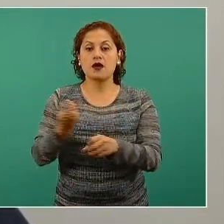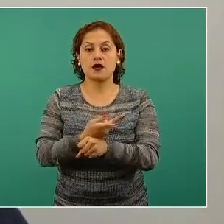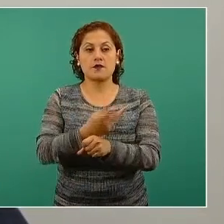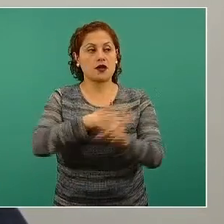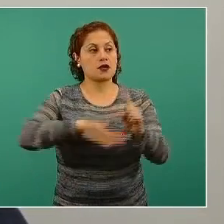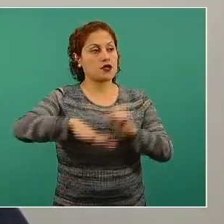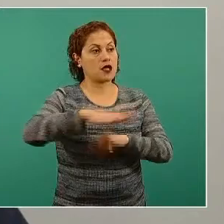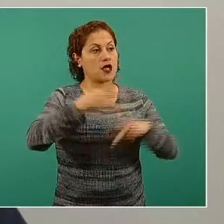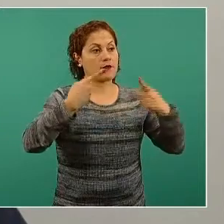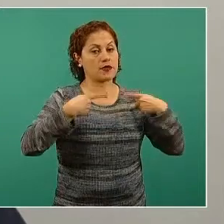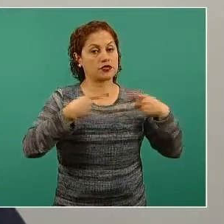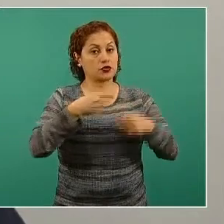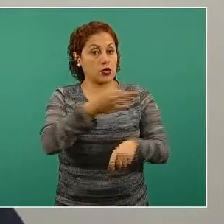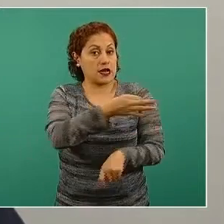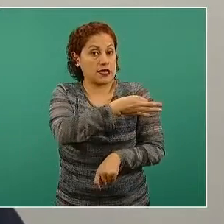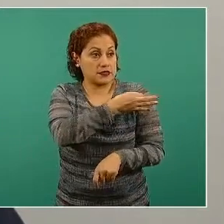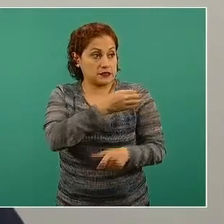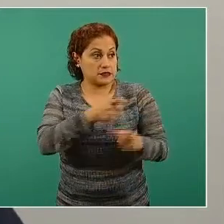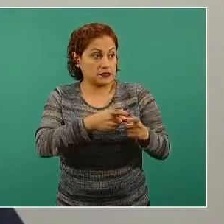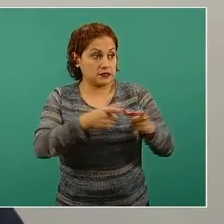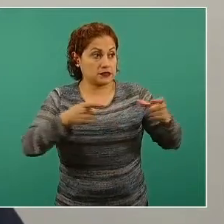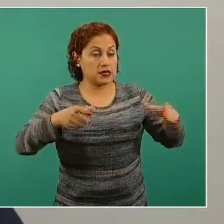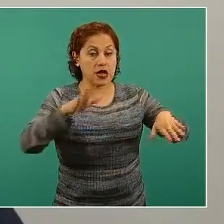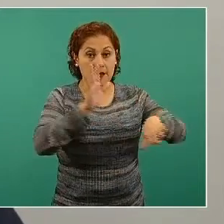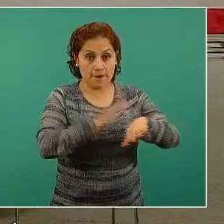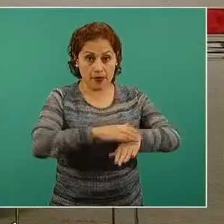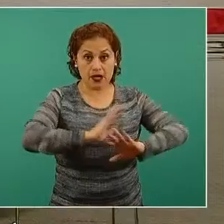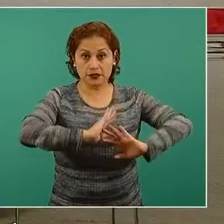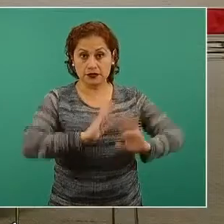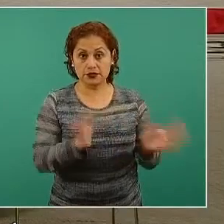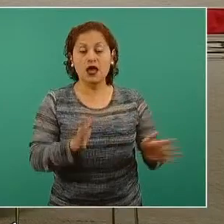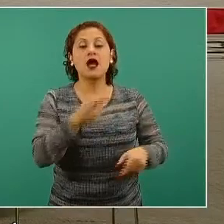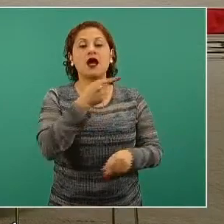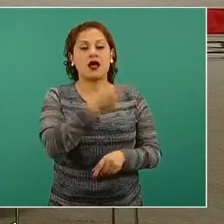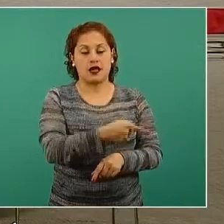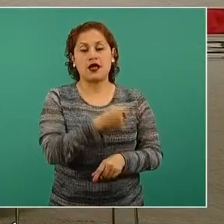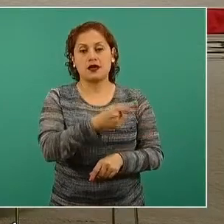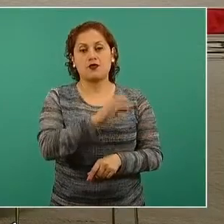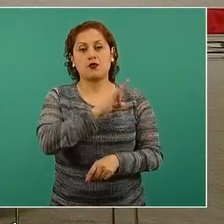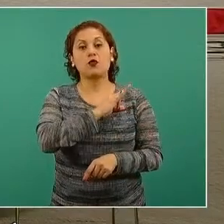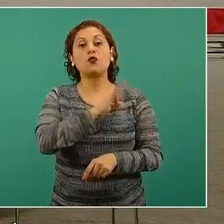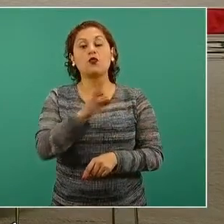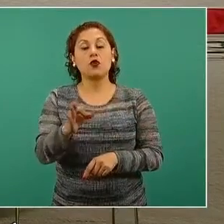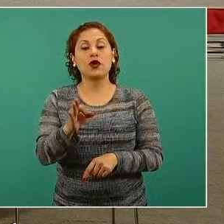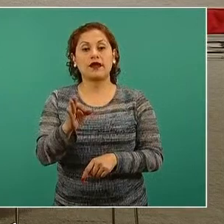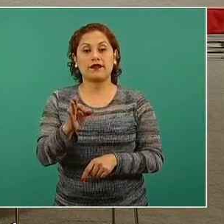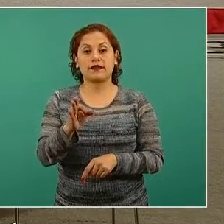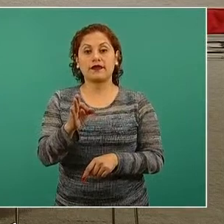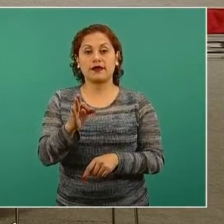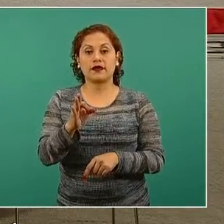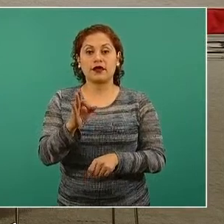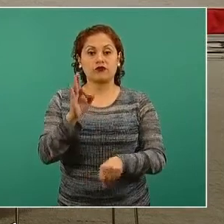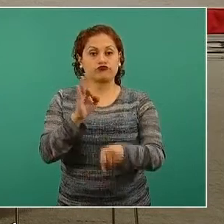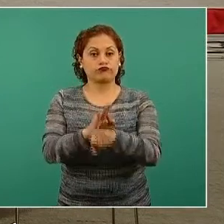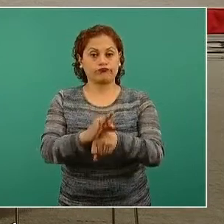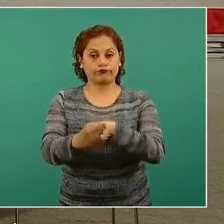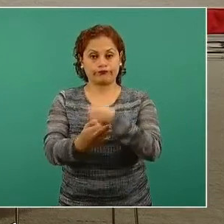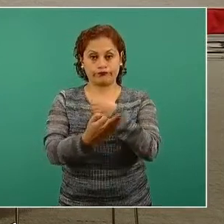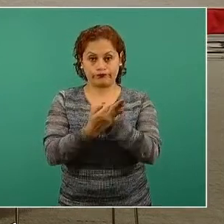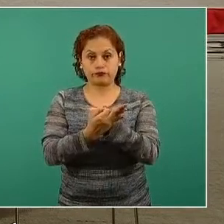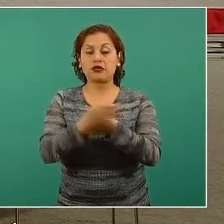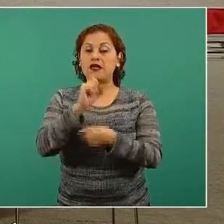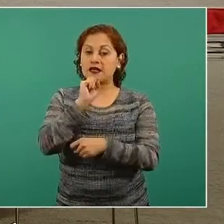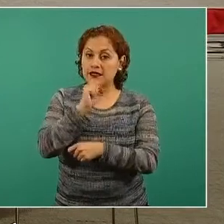desarrollando en las personas que se contagian y enferman de la COVID, como la inmunidad que iremos logrando, esta inmunidad adquirida